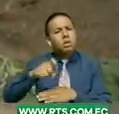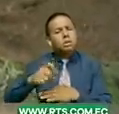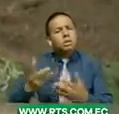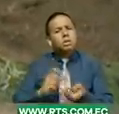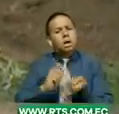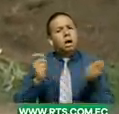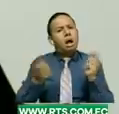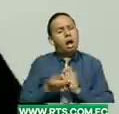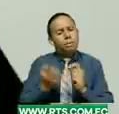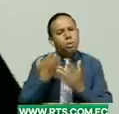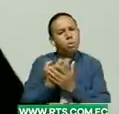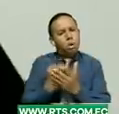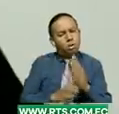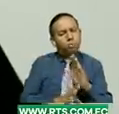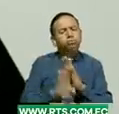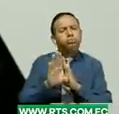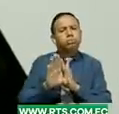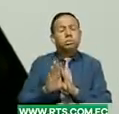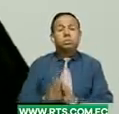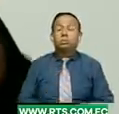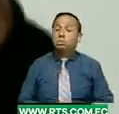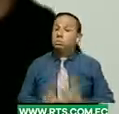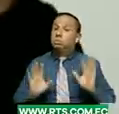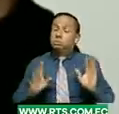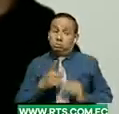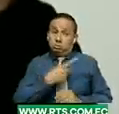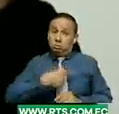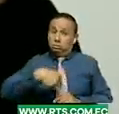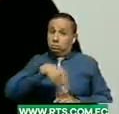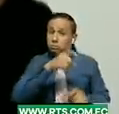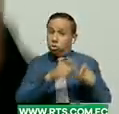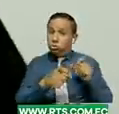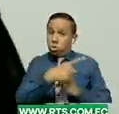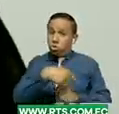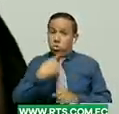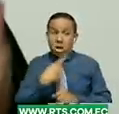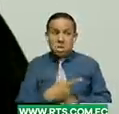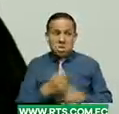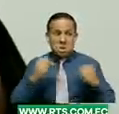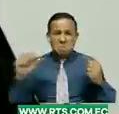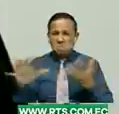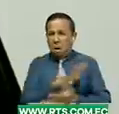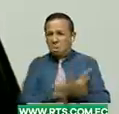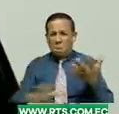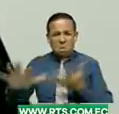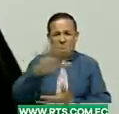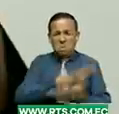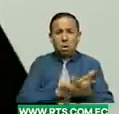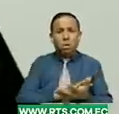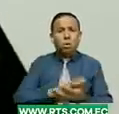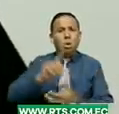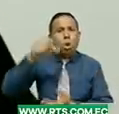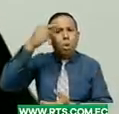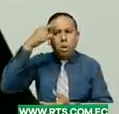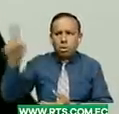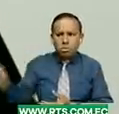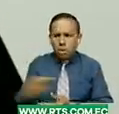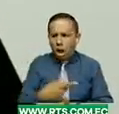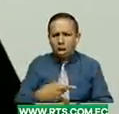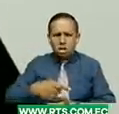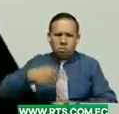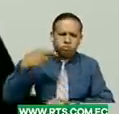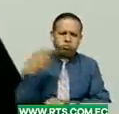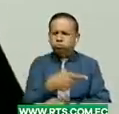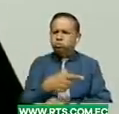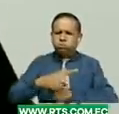actos violentos. El gobierno tiene que mandar una señal clara a la sociedad ecuatoriana que no va